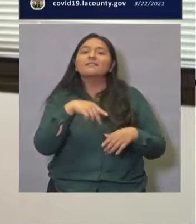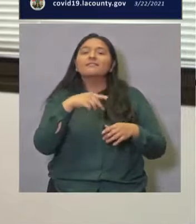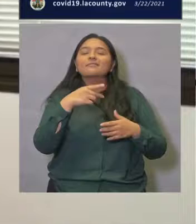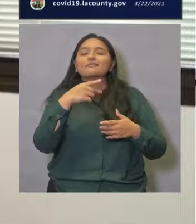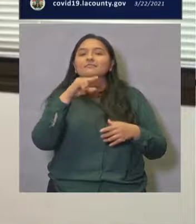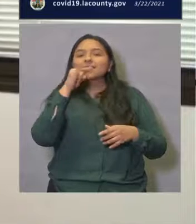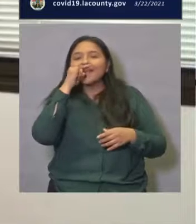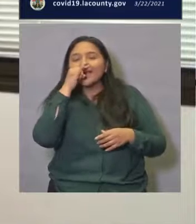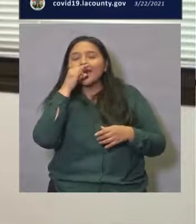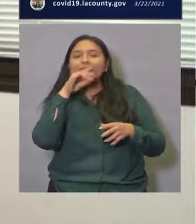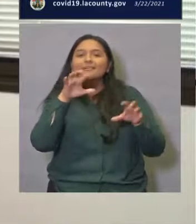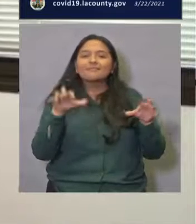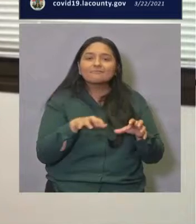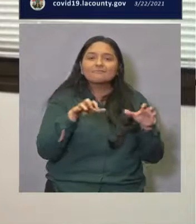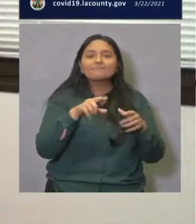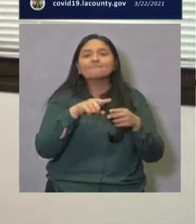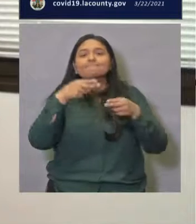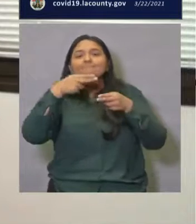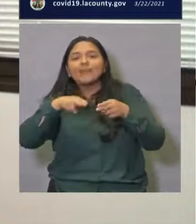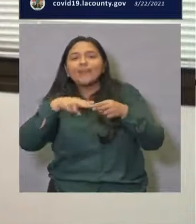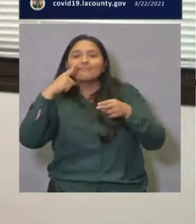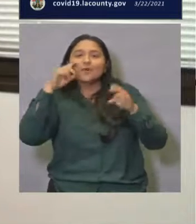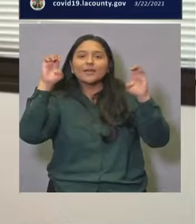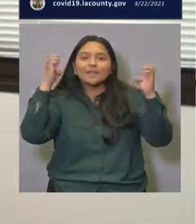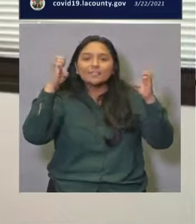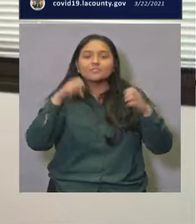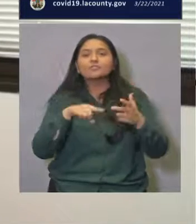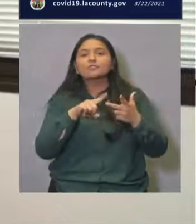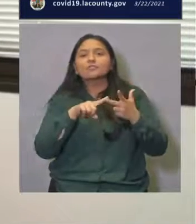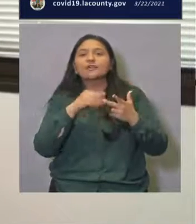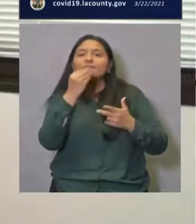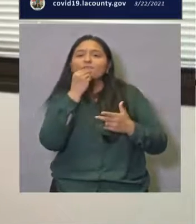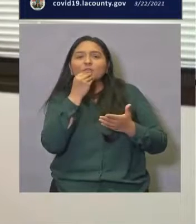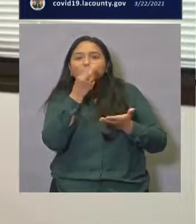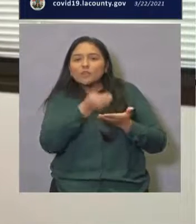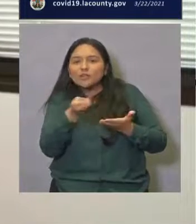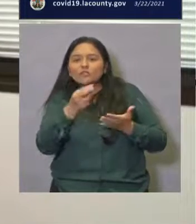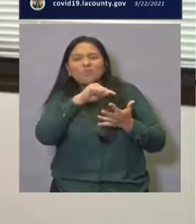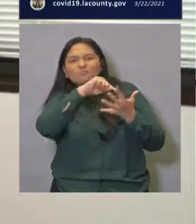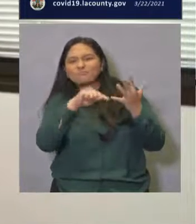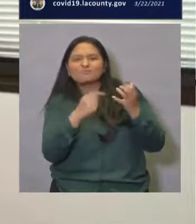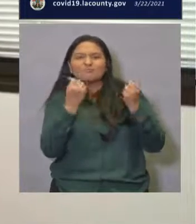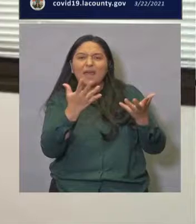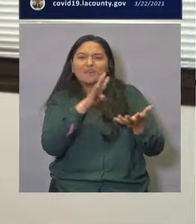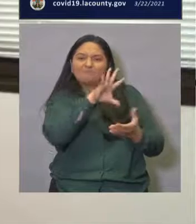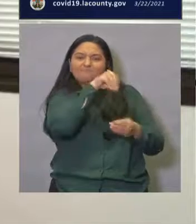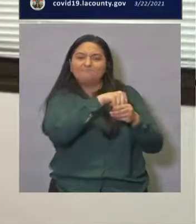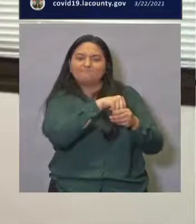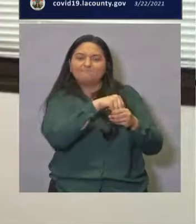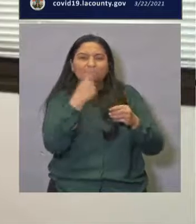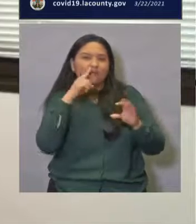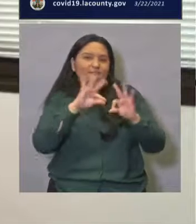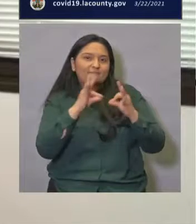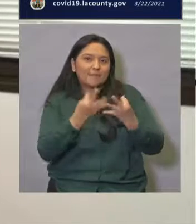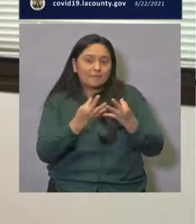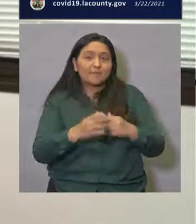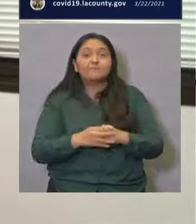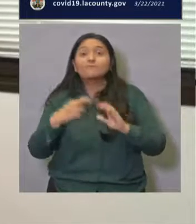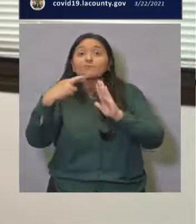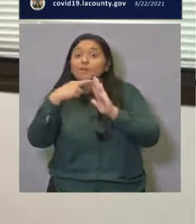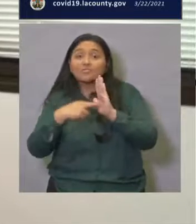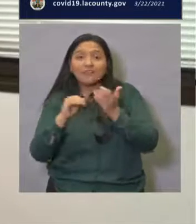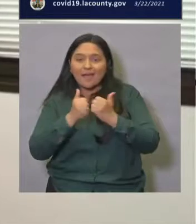para la temporada de Pascua, recursos de comida y mucho más para toda la familia. Para registrarse pueden llamar